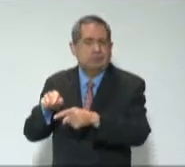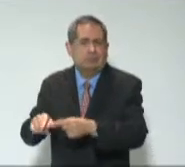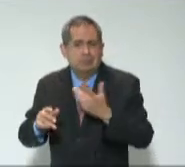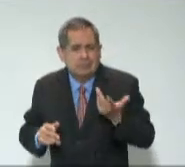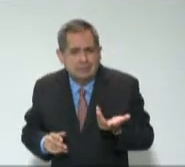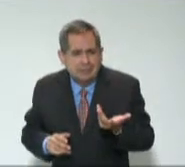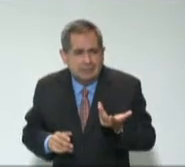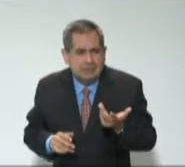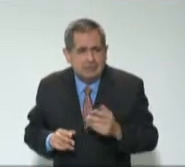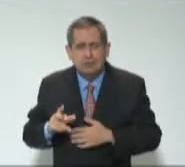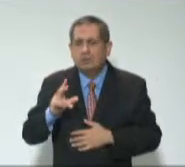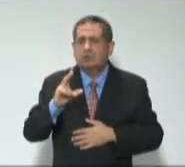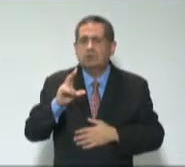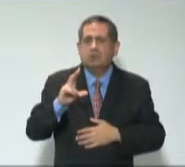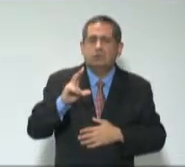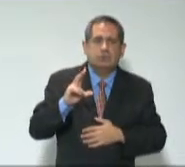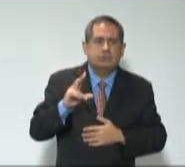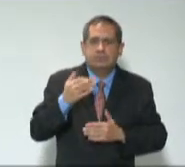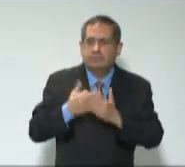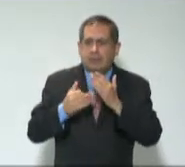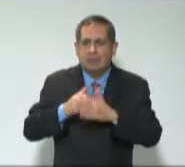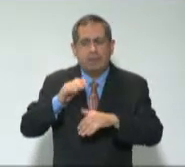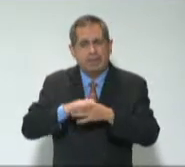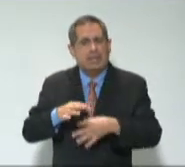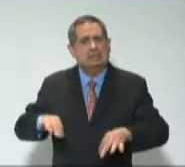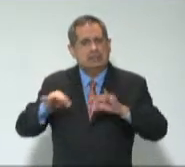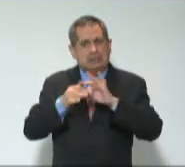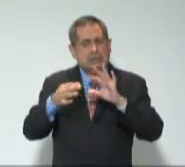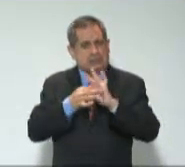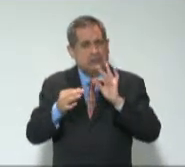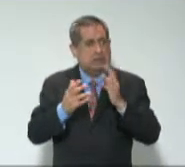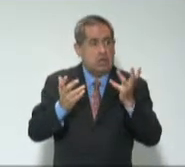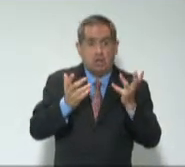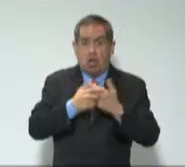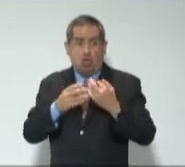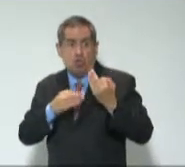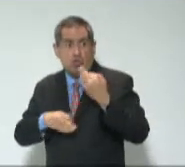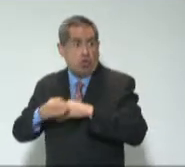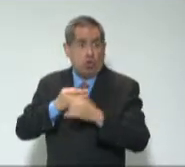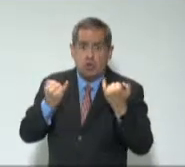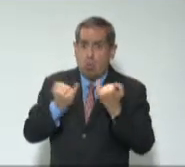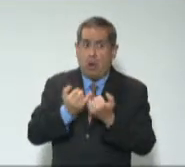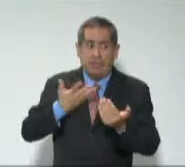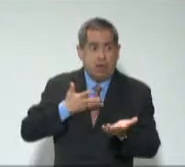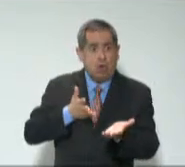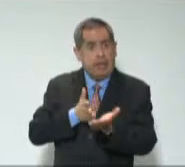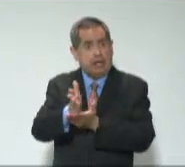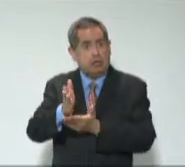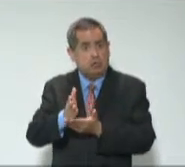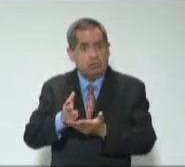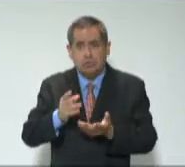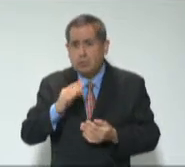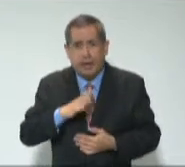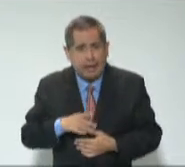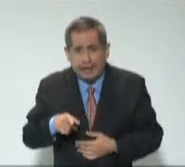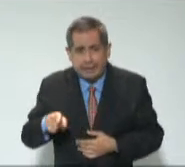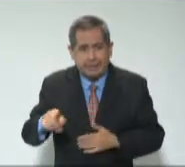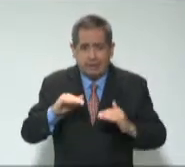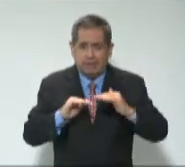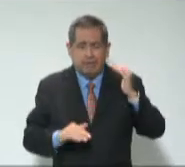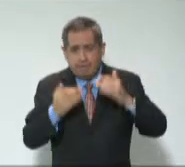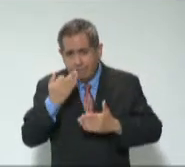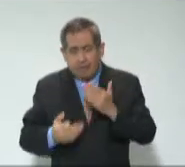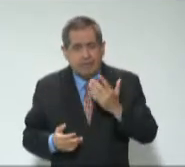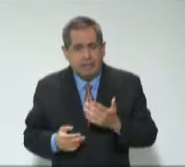se logran garantizar de manera sincrónica para toda la sociedad entonces también en los esfuerzos